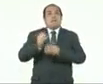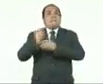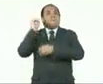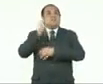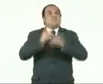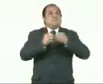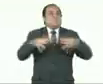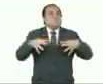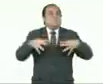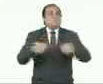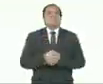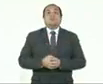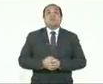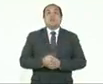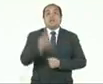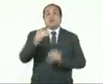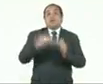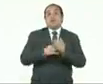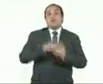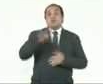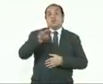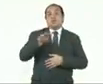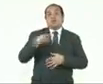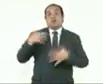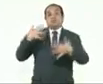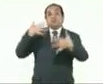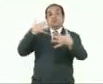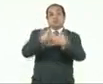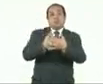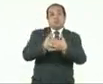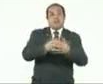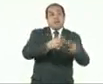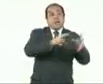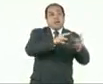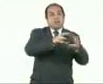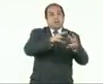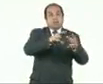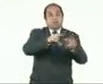Informo que del 2019 a la fecha se han recabado